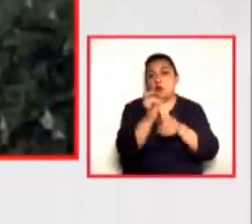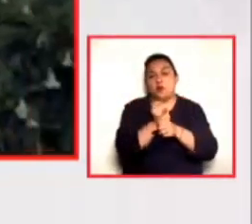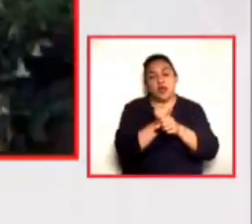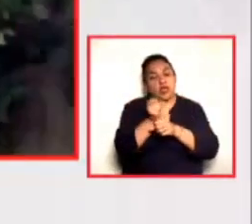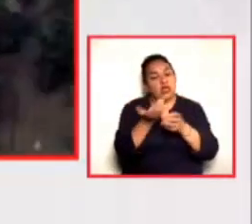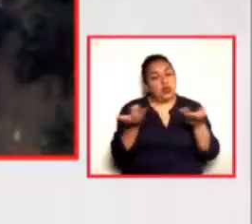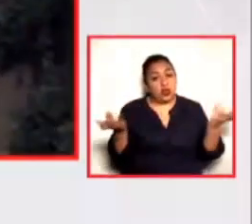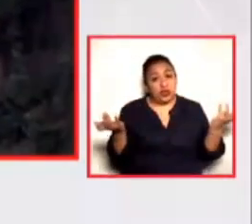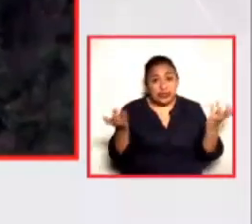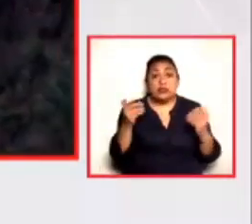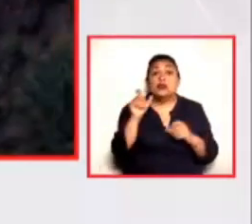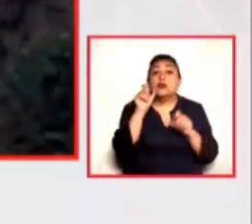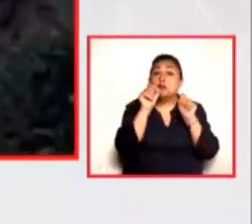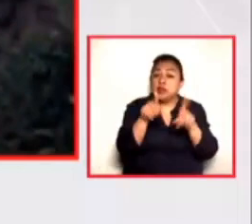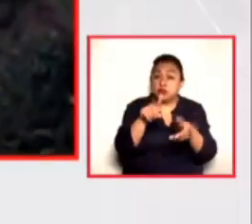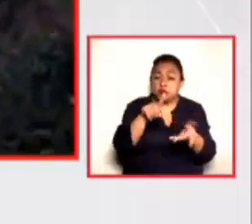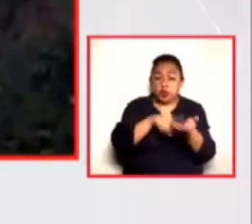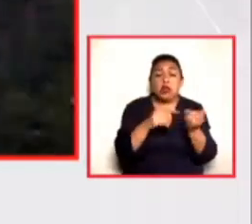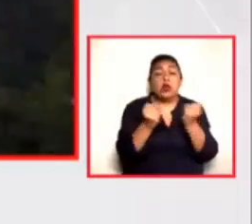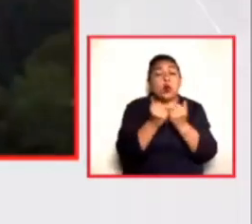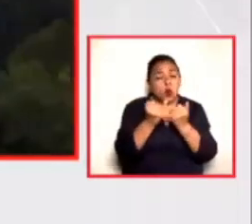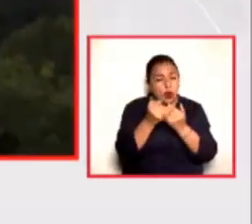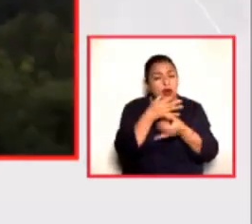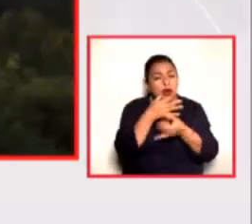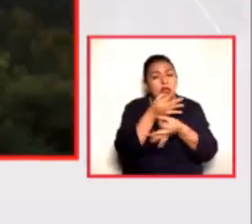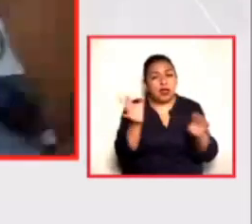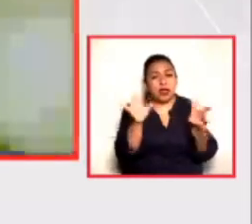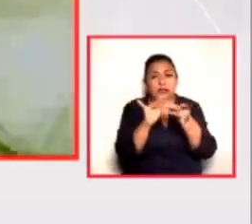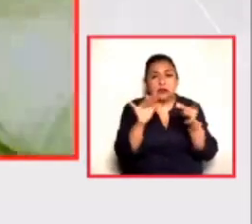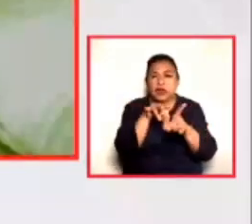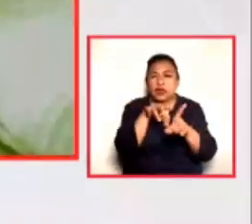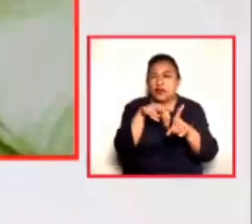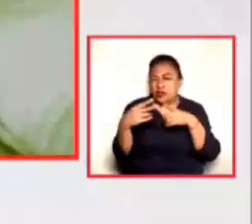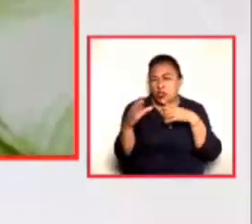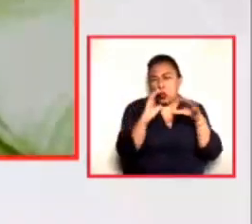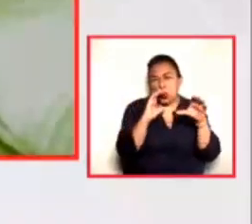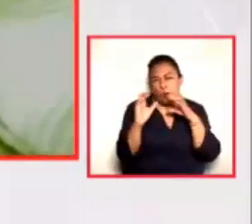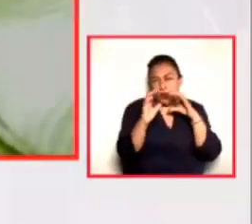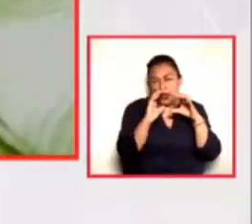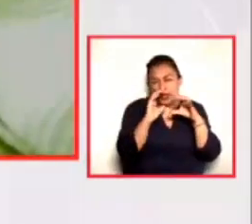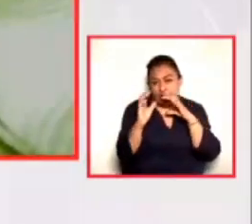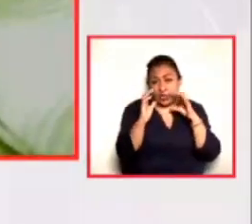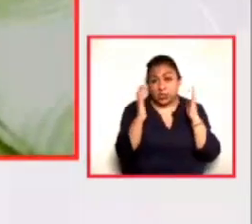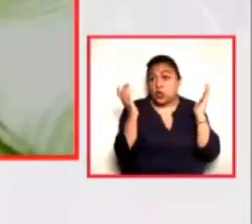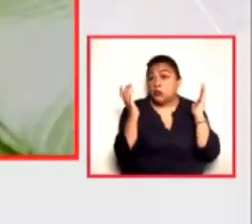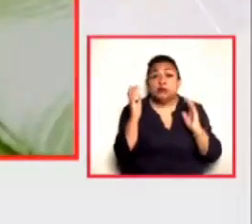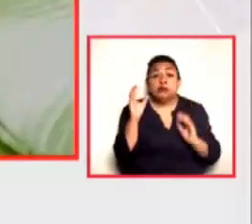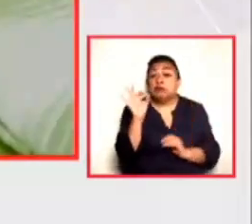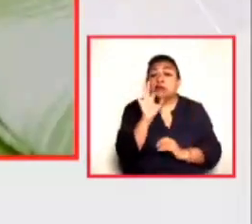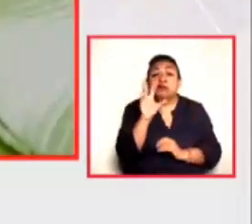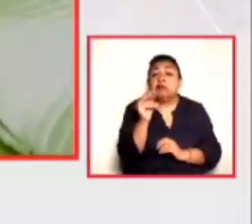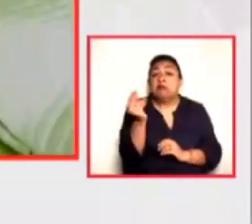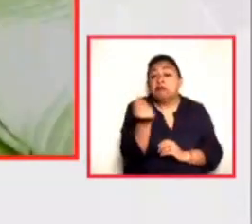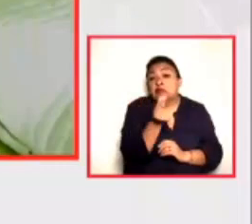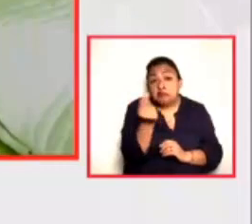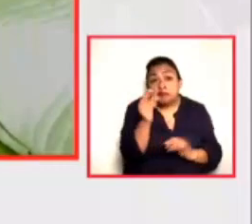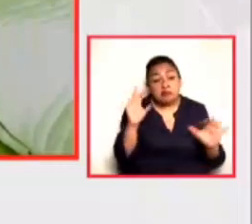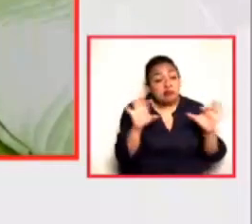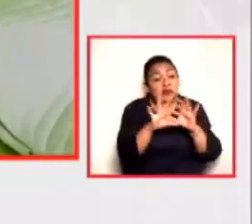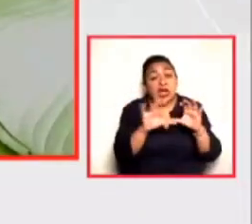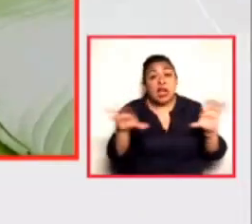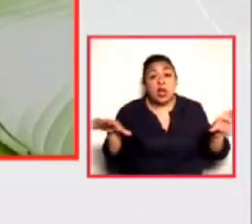donde también se puso de manifiesto una visión de medios de comunicación que no necesariamente corresponde a las